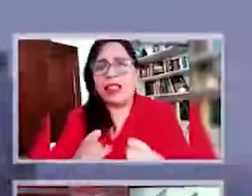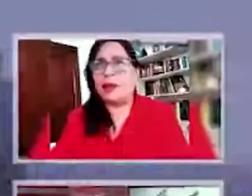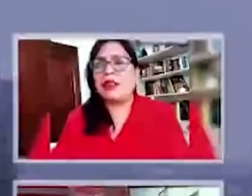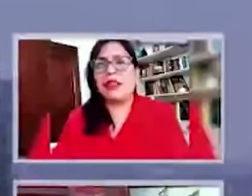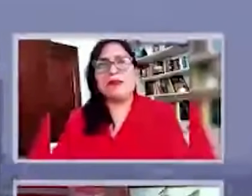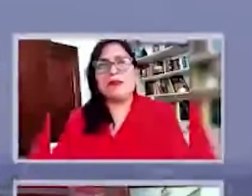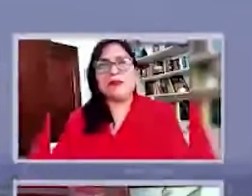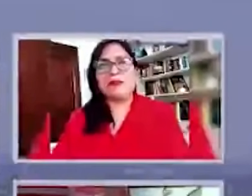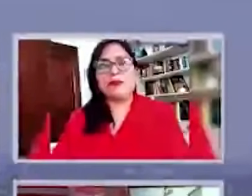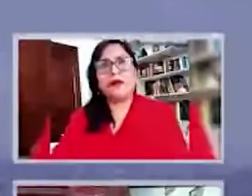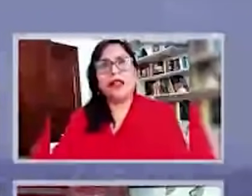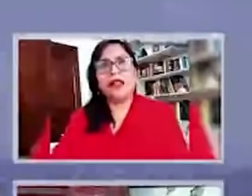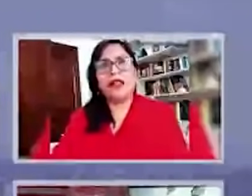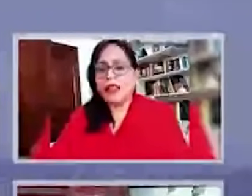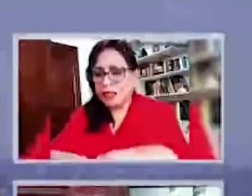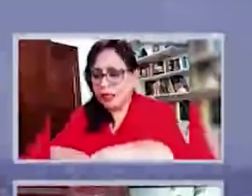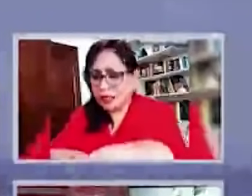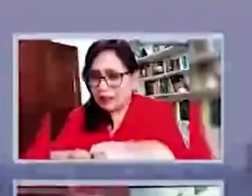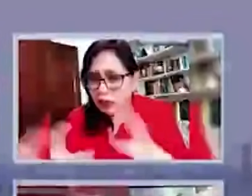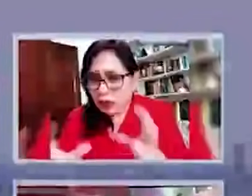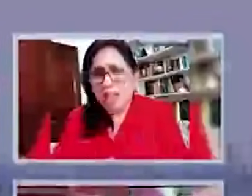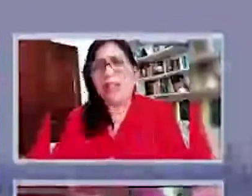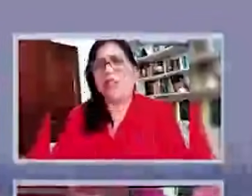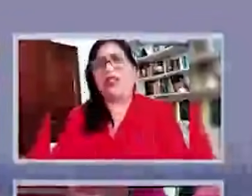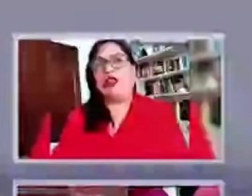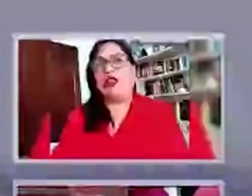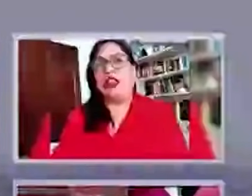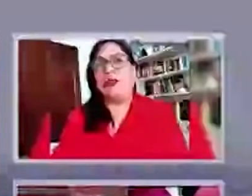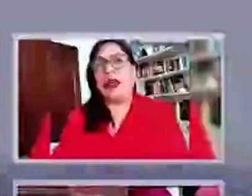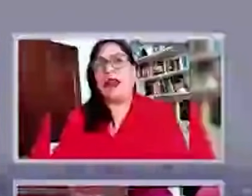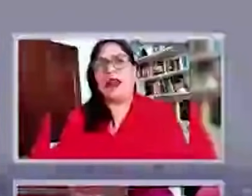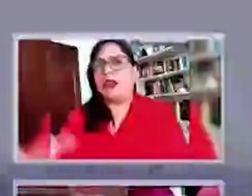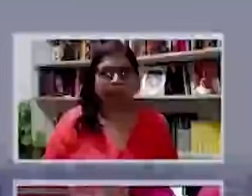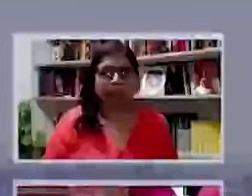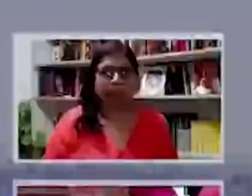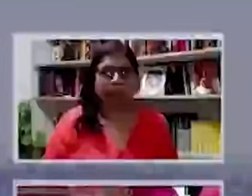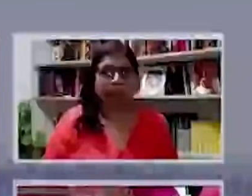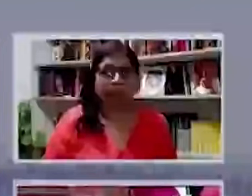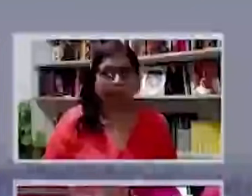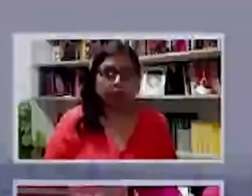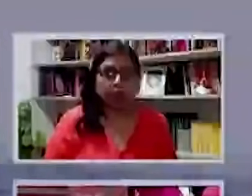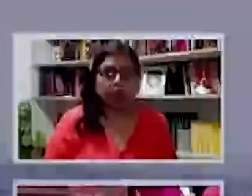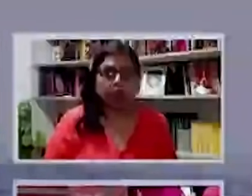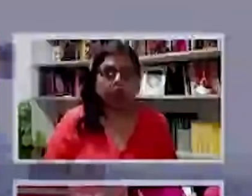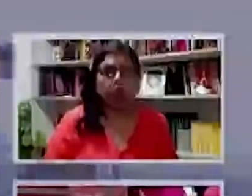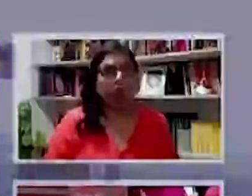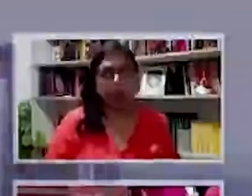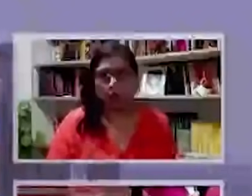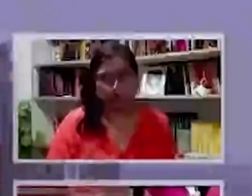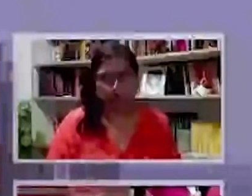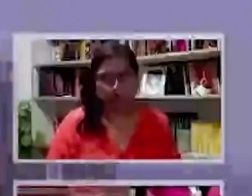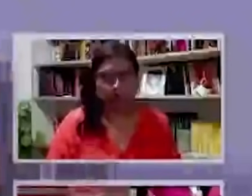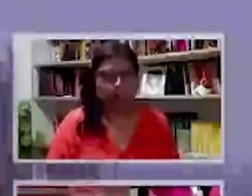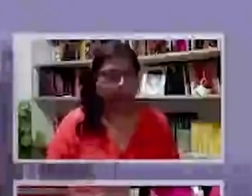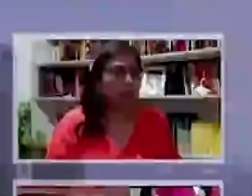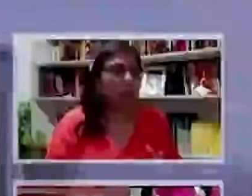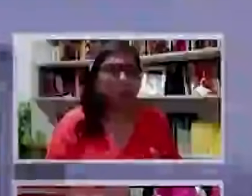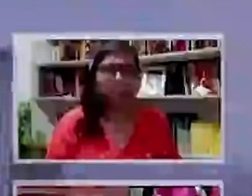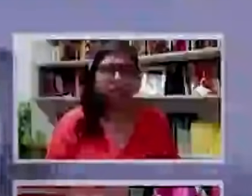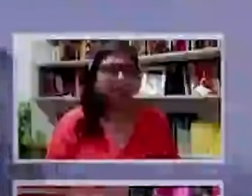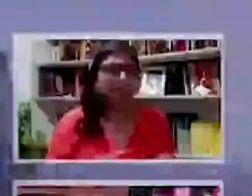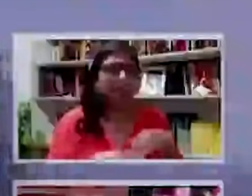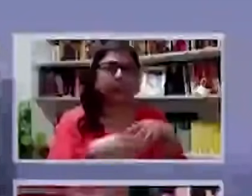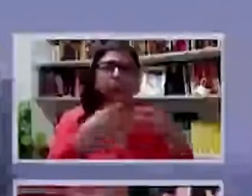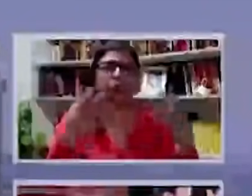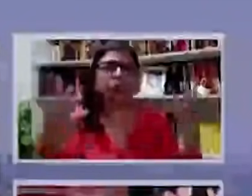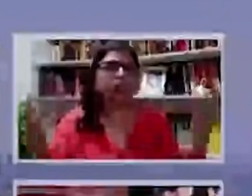no motivó debidamente su resolución. Pero peor, eso es verdad. Cuando hicimos saber al Jurado Nacional